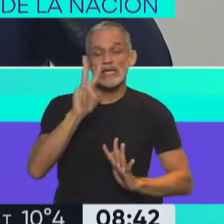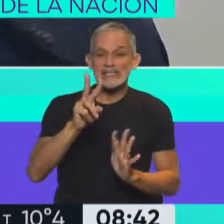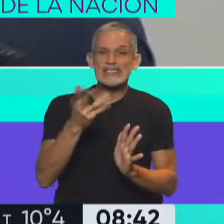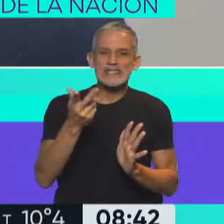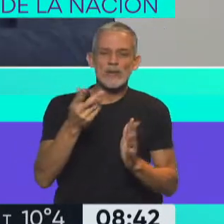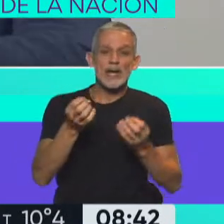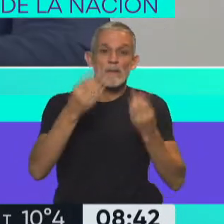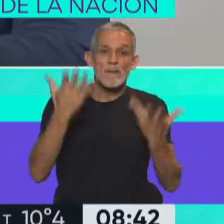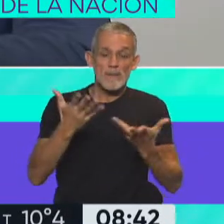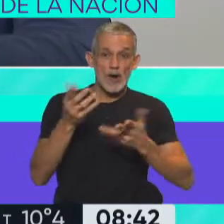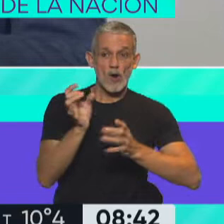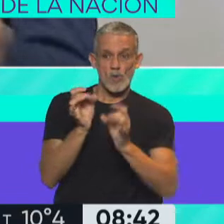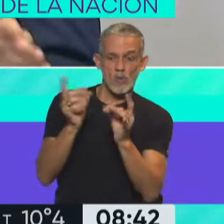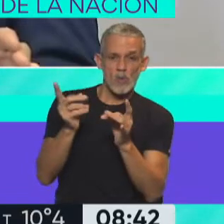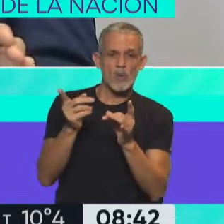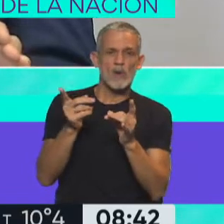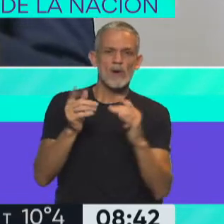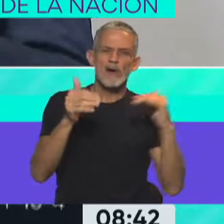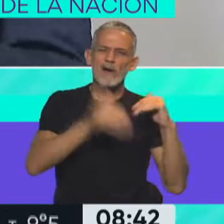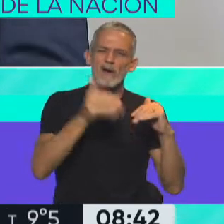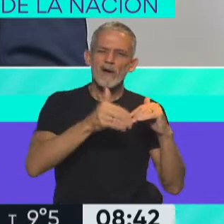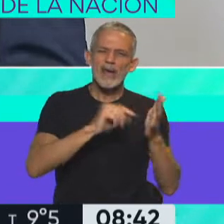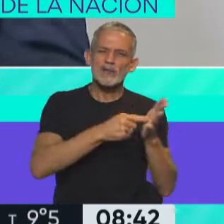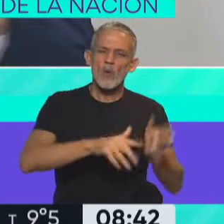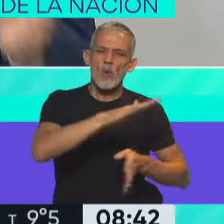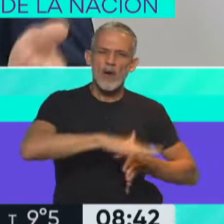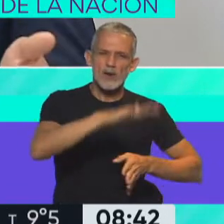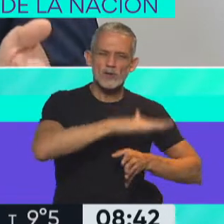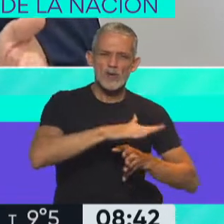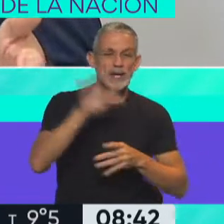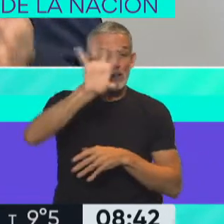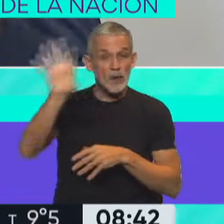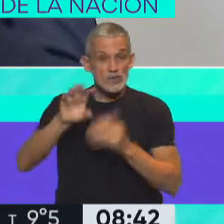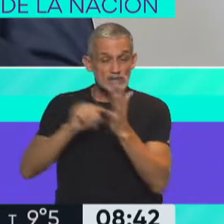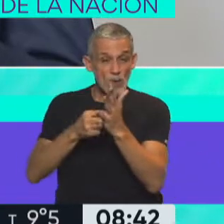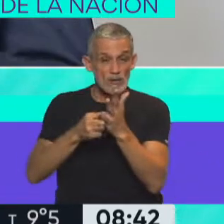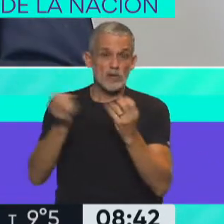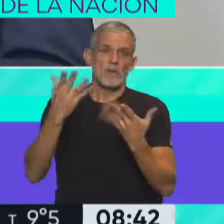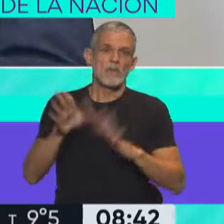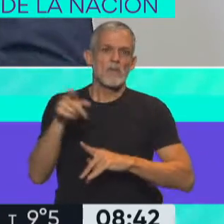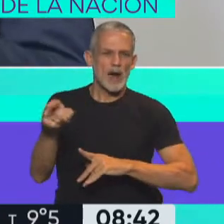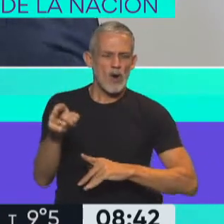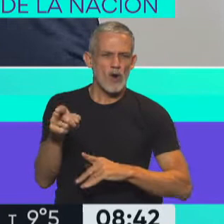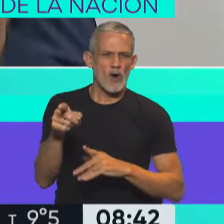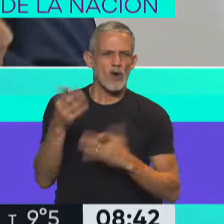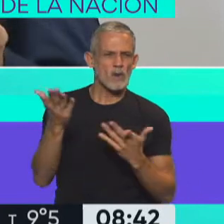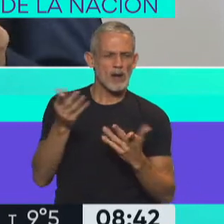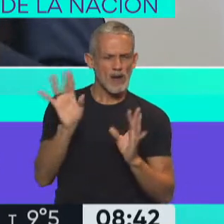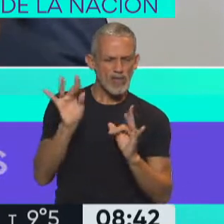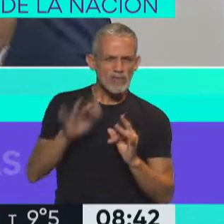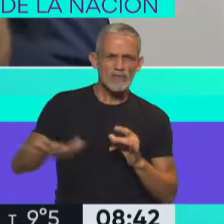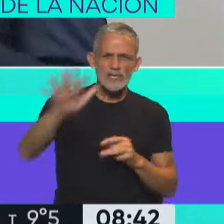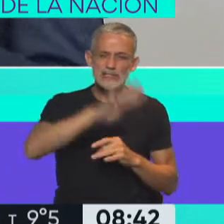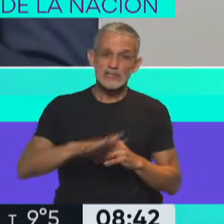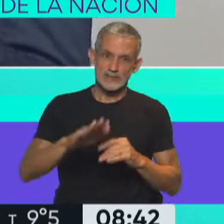la mejora de los indicadores ha sido mucho más lenta en la Ciudad de Buenos Aires que en la provincia de Buenos Aires, teniendo en cuenta además la complejidad que